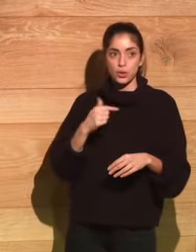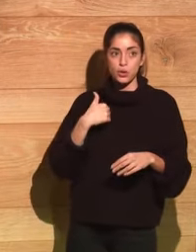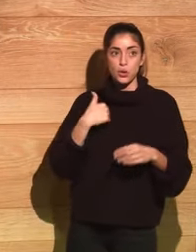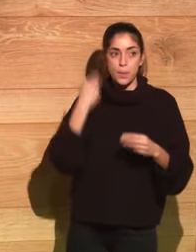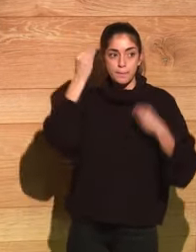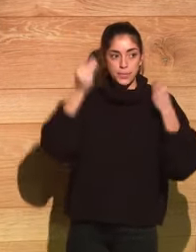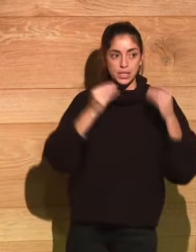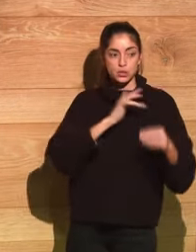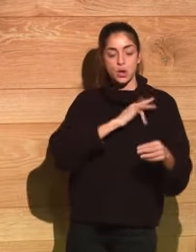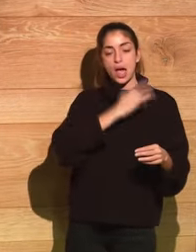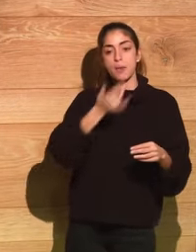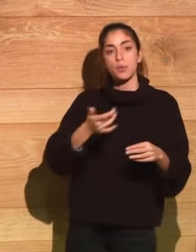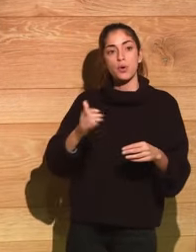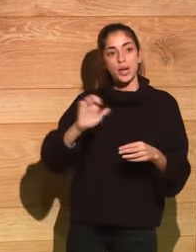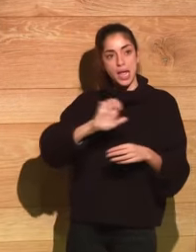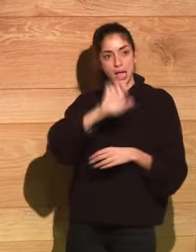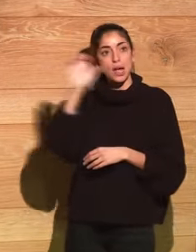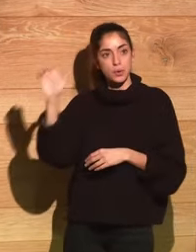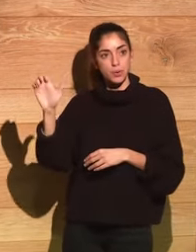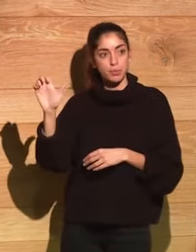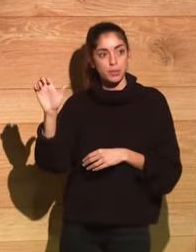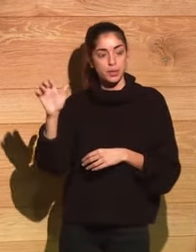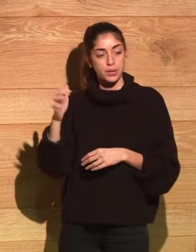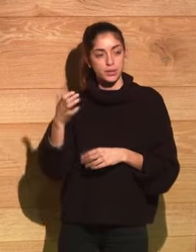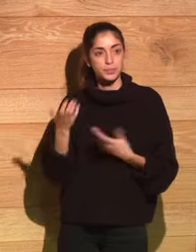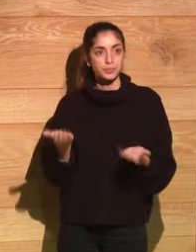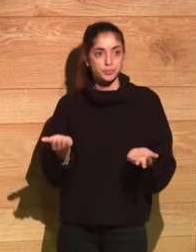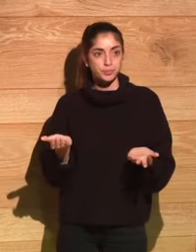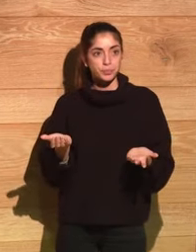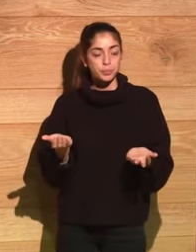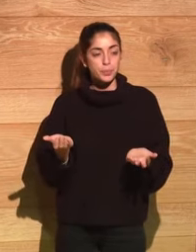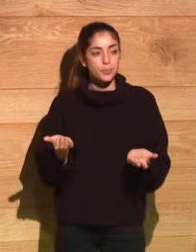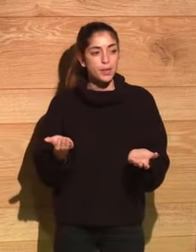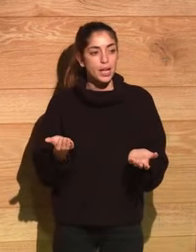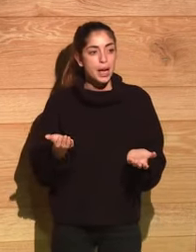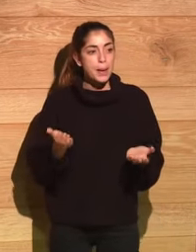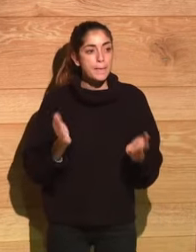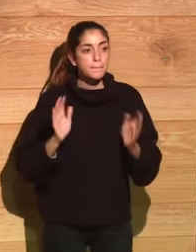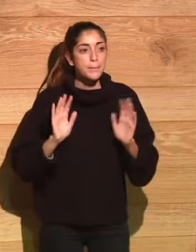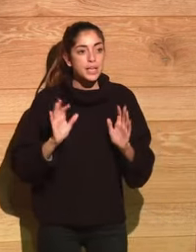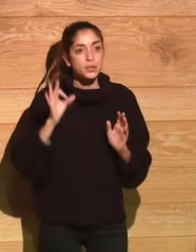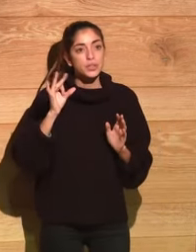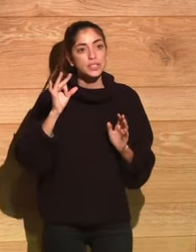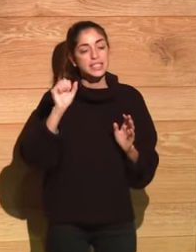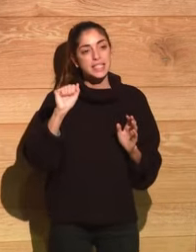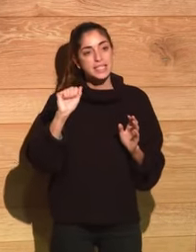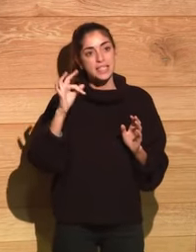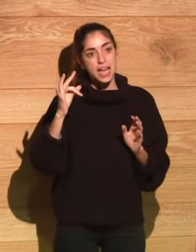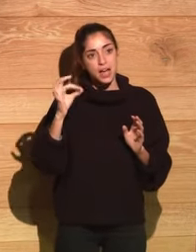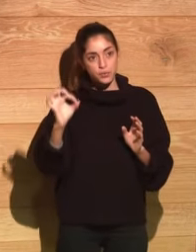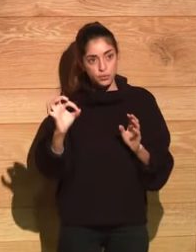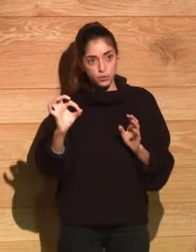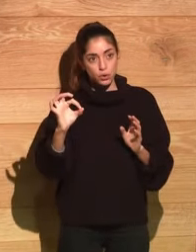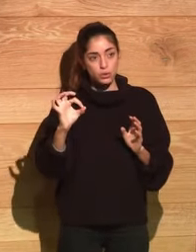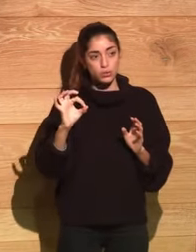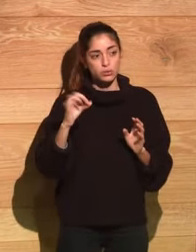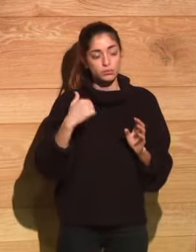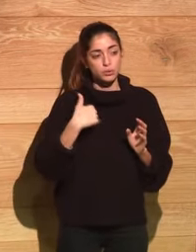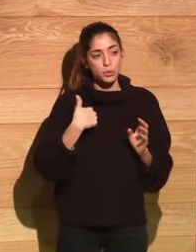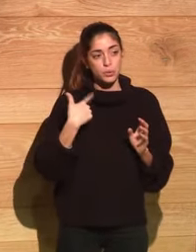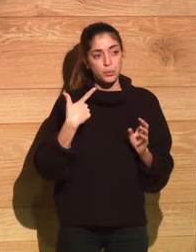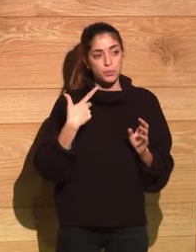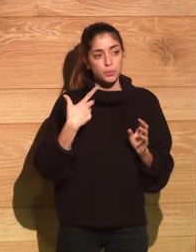digamos, occidental, ¿no? O sea, es un paradigma, claramente. Pero Safo es... Yo creo que habría, no